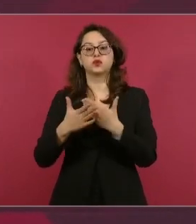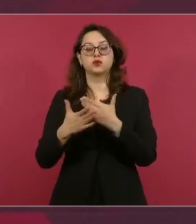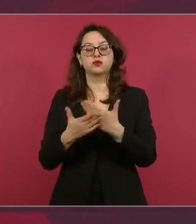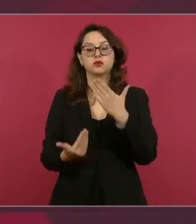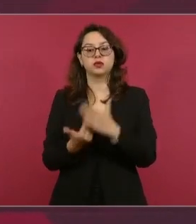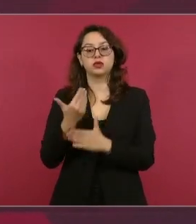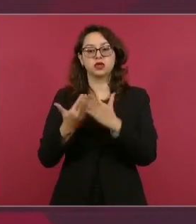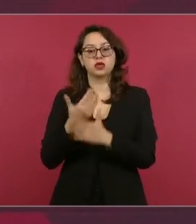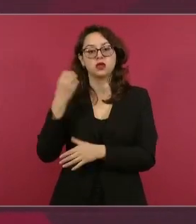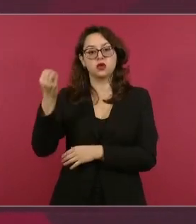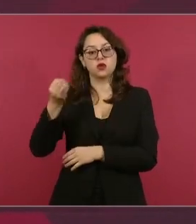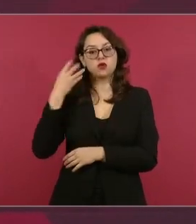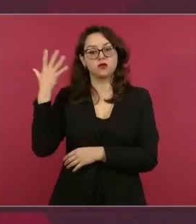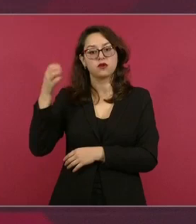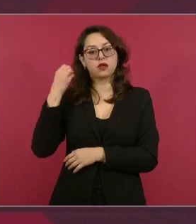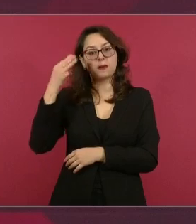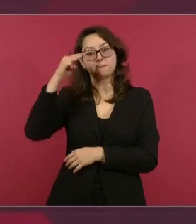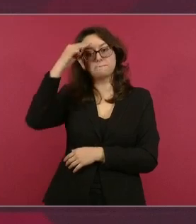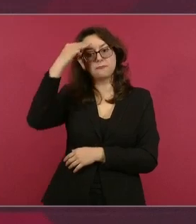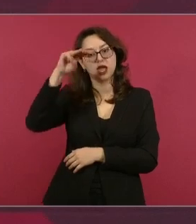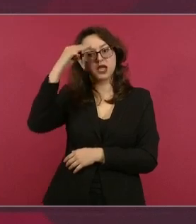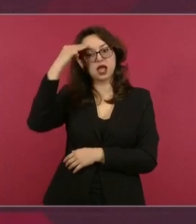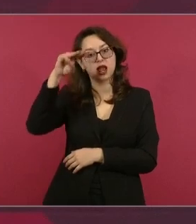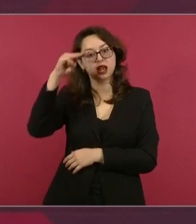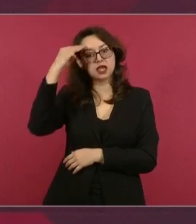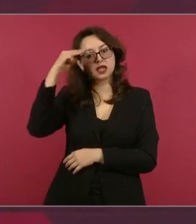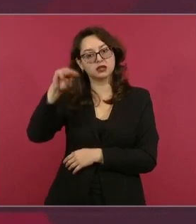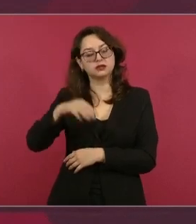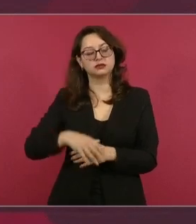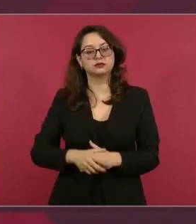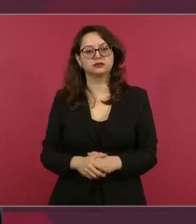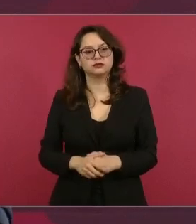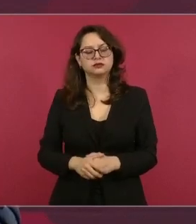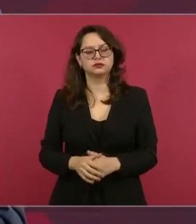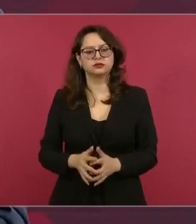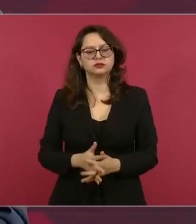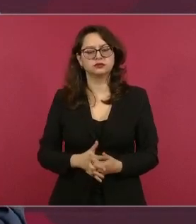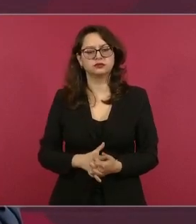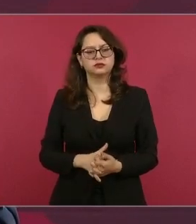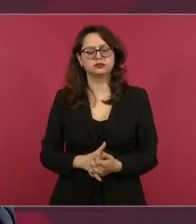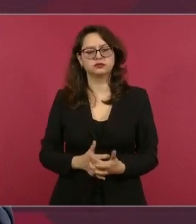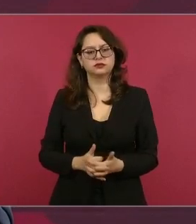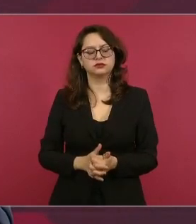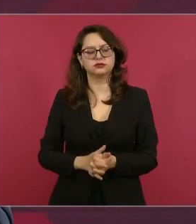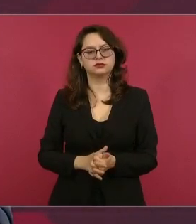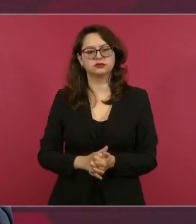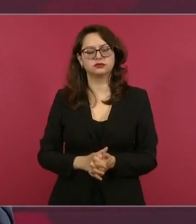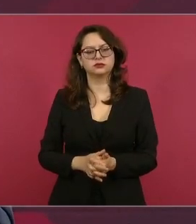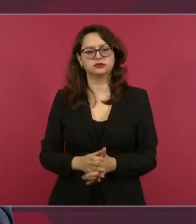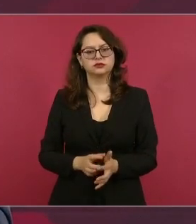Mexicali. Y vamos a cerrar en Tijuana el domingo. Empezamos el viernes.